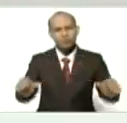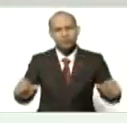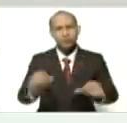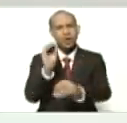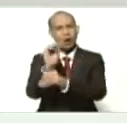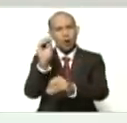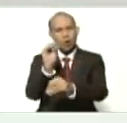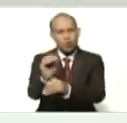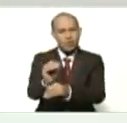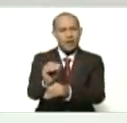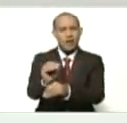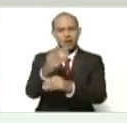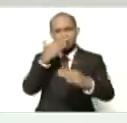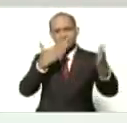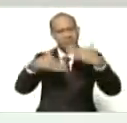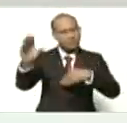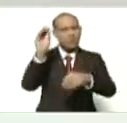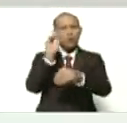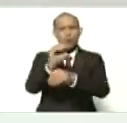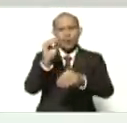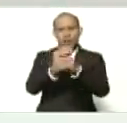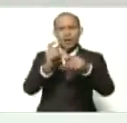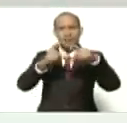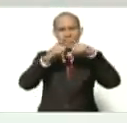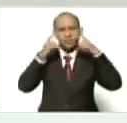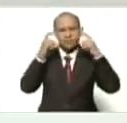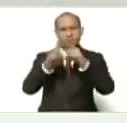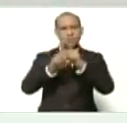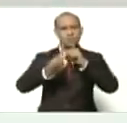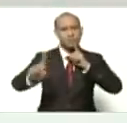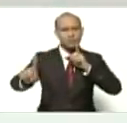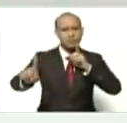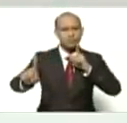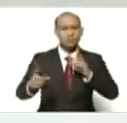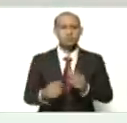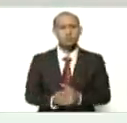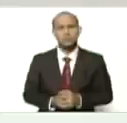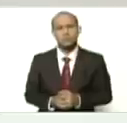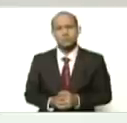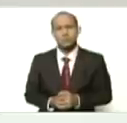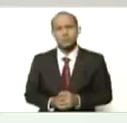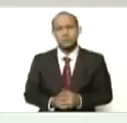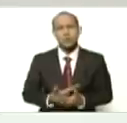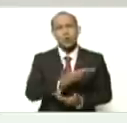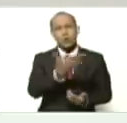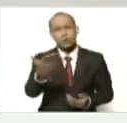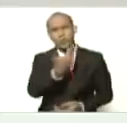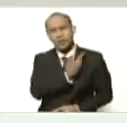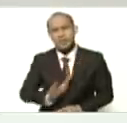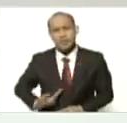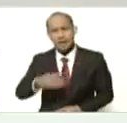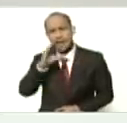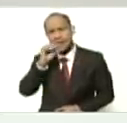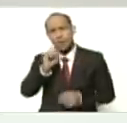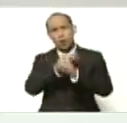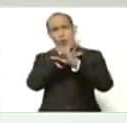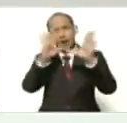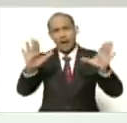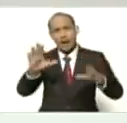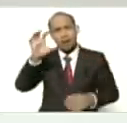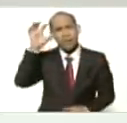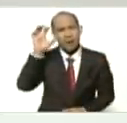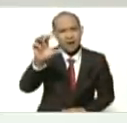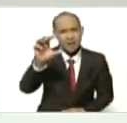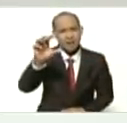cuidarnos usar la mascarilla el distanciamiento físico usted habló muy claro al país como lo dijo con